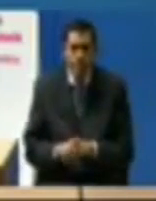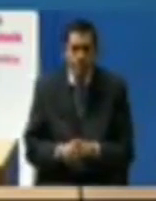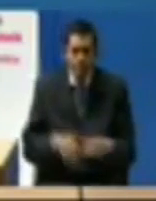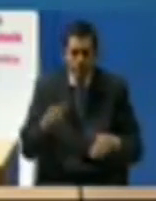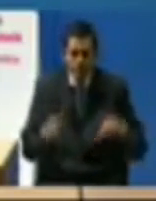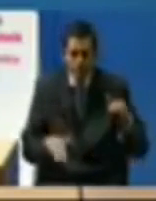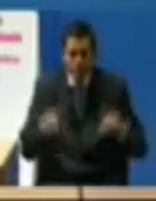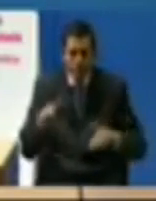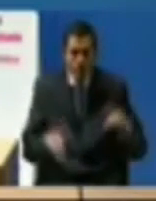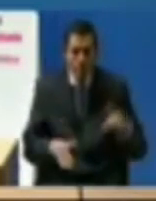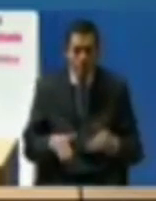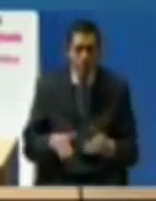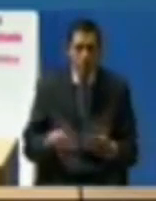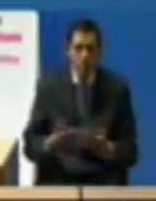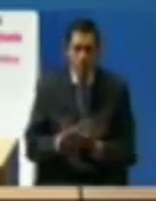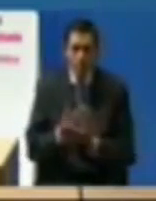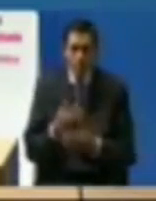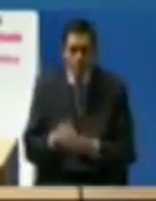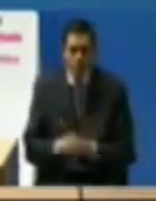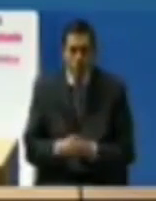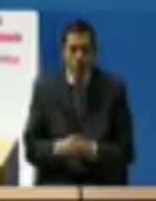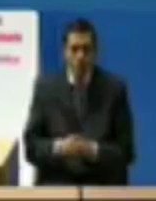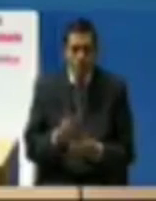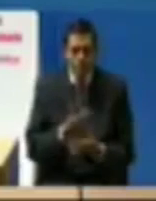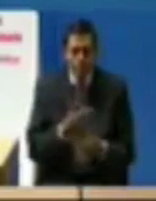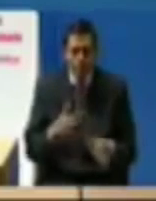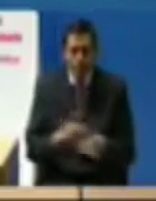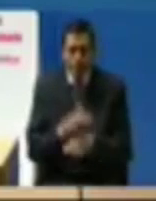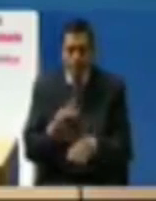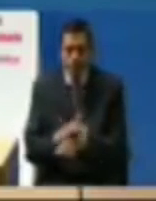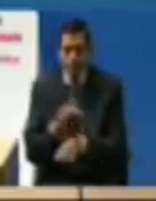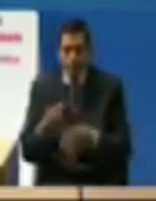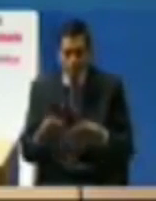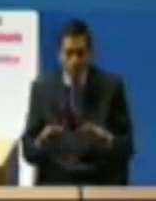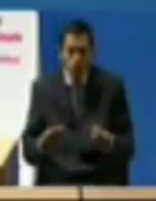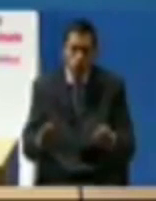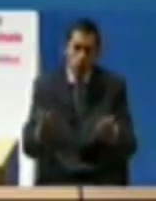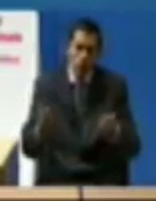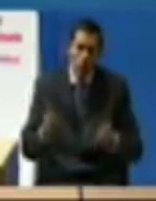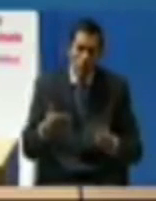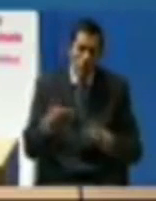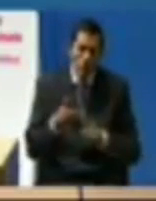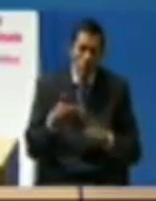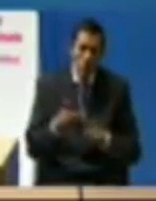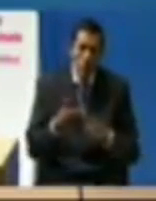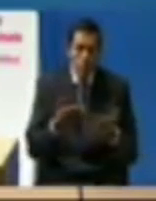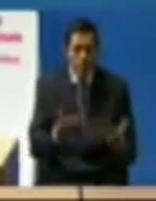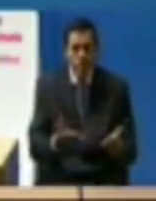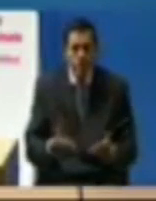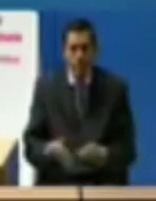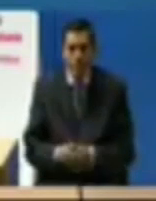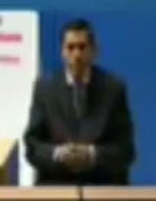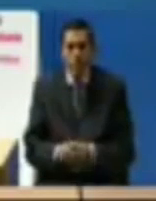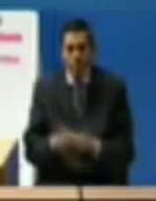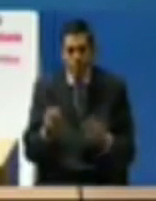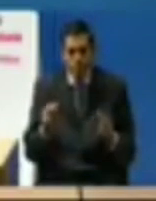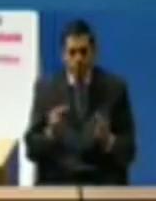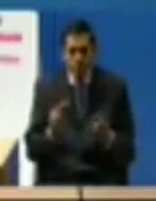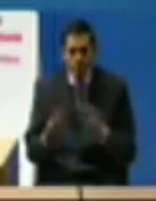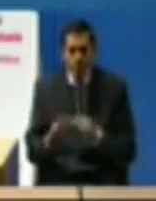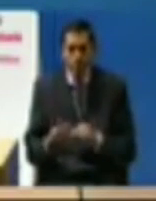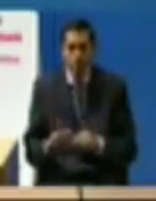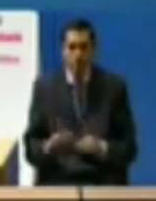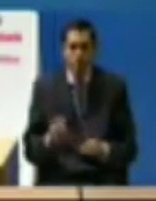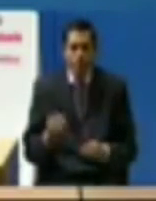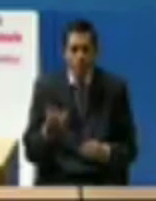surgen desafortunadamente con cada cambio que se genera. Y con esta información nos podemos volver vigilantes y denunciantes de